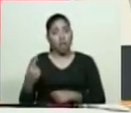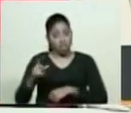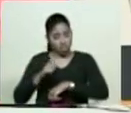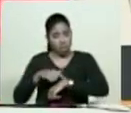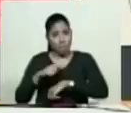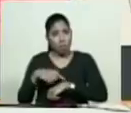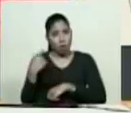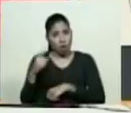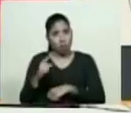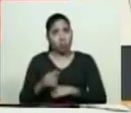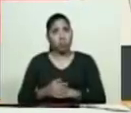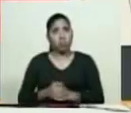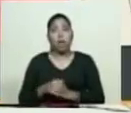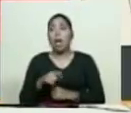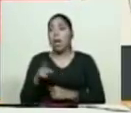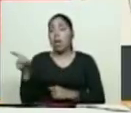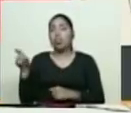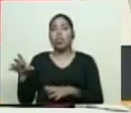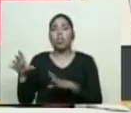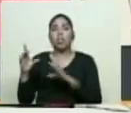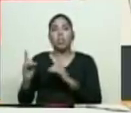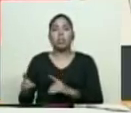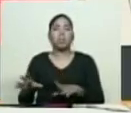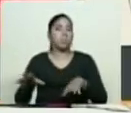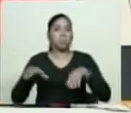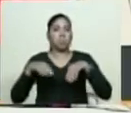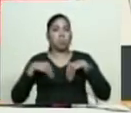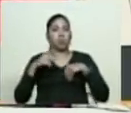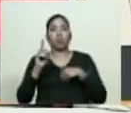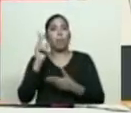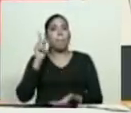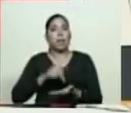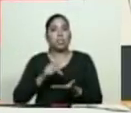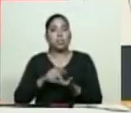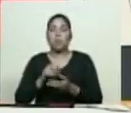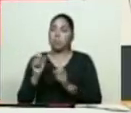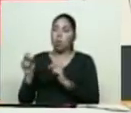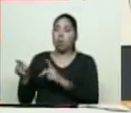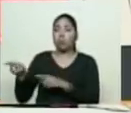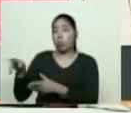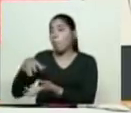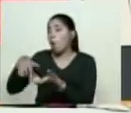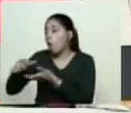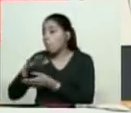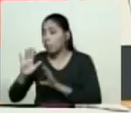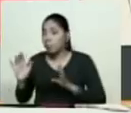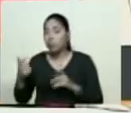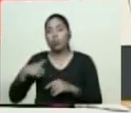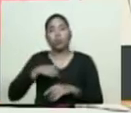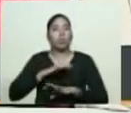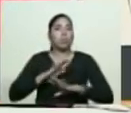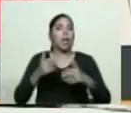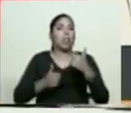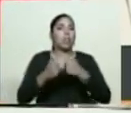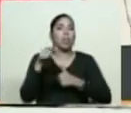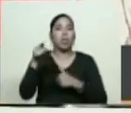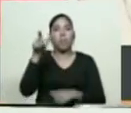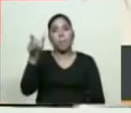si ellos no van, si deciden no participar, ese es su problema. Nosotros ya tenemos candidato, que es Nicolás Maduro, para las elecciones del 22